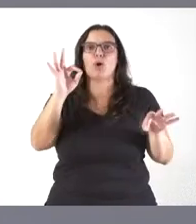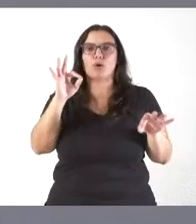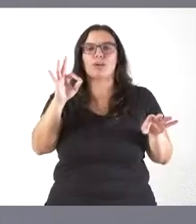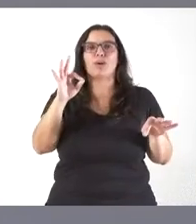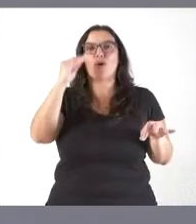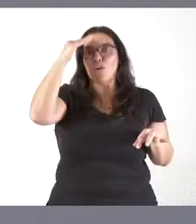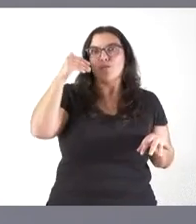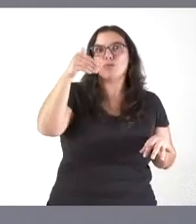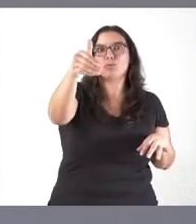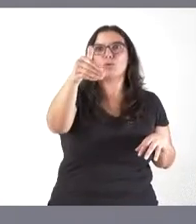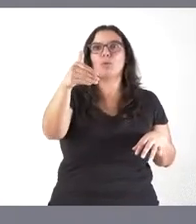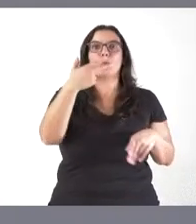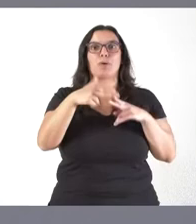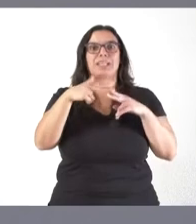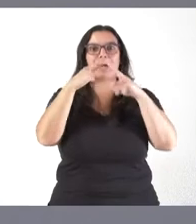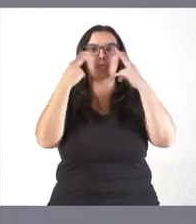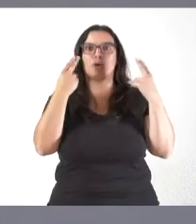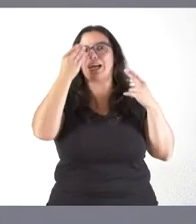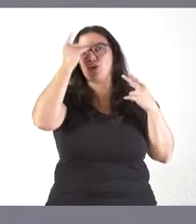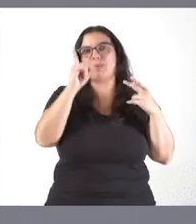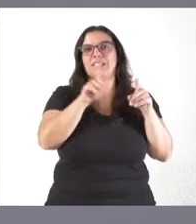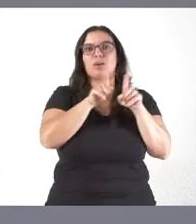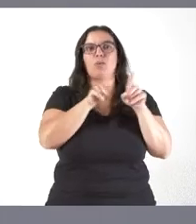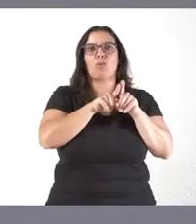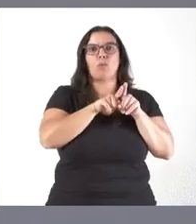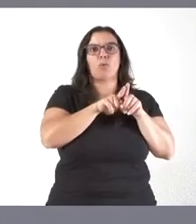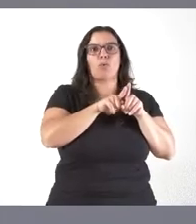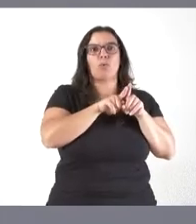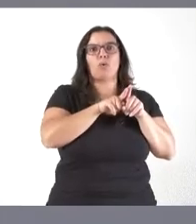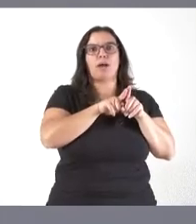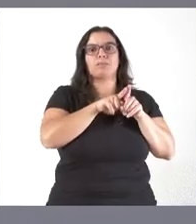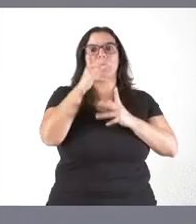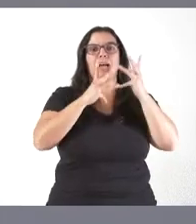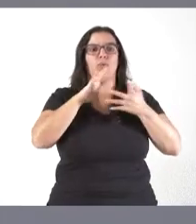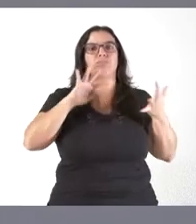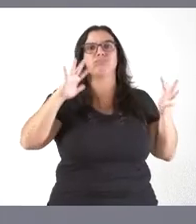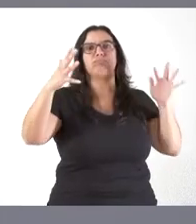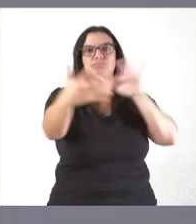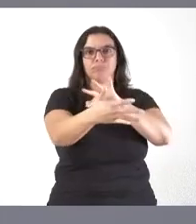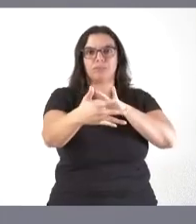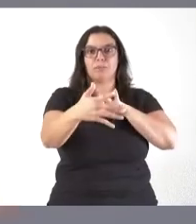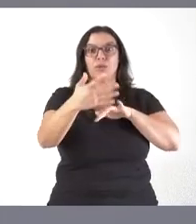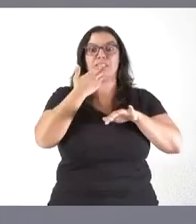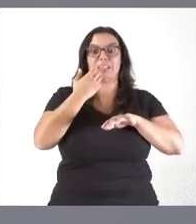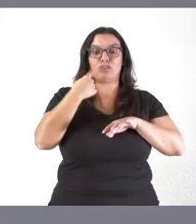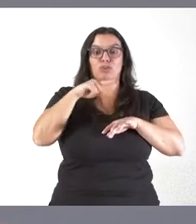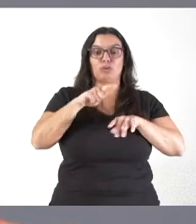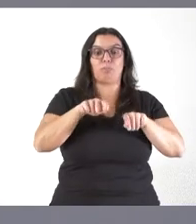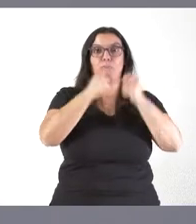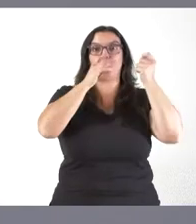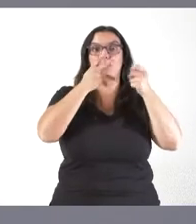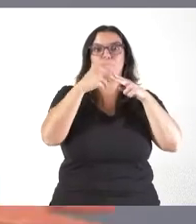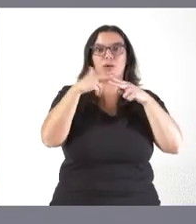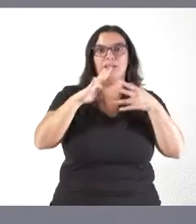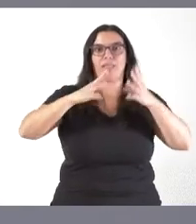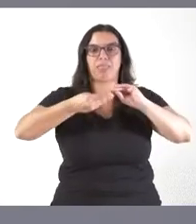de determinadas políticas públicas las políticas públicas que nosotros podamos poner en marcha podrán o permitirnos mejorar ese resultado